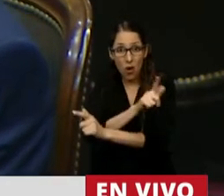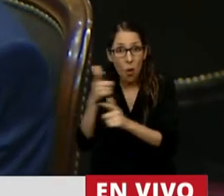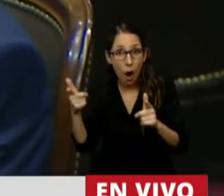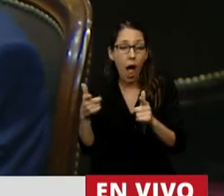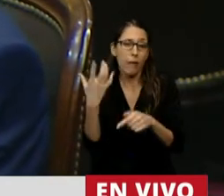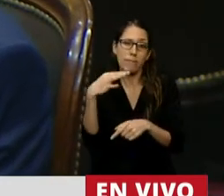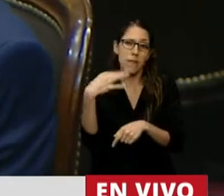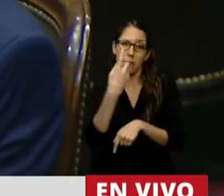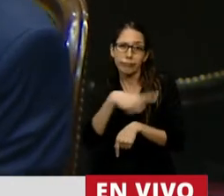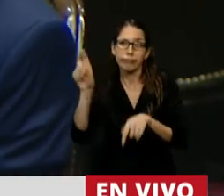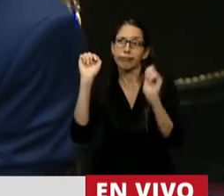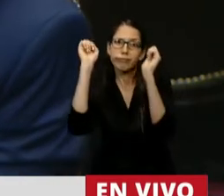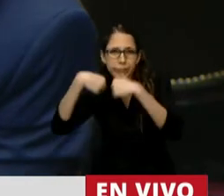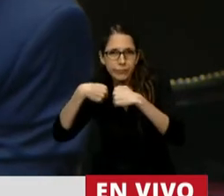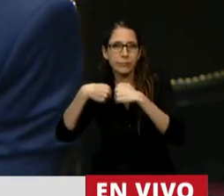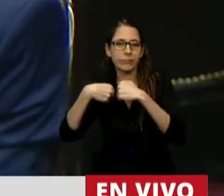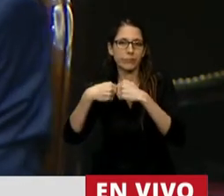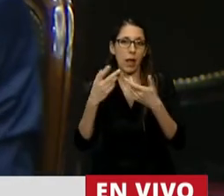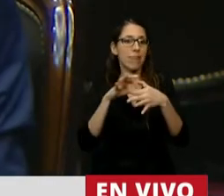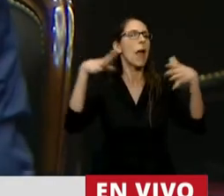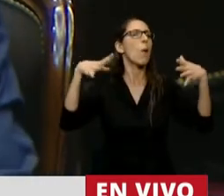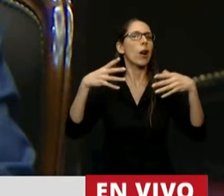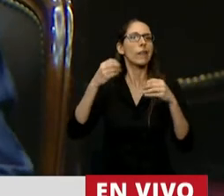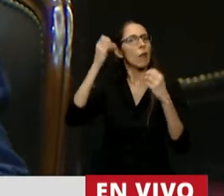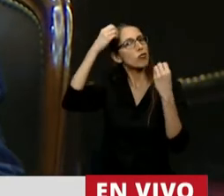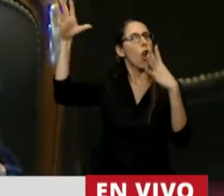en la clandestinidad de esta democracia.